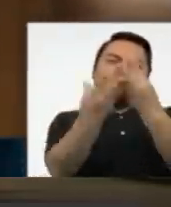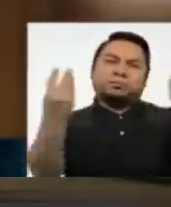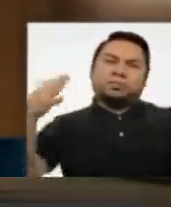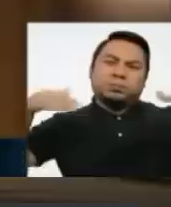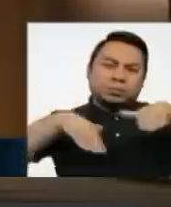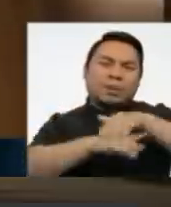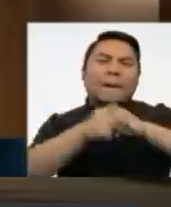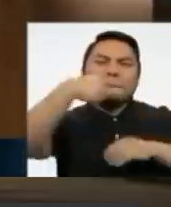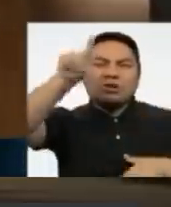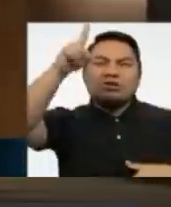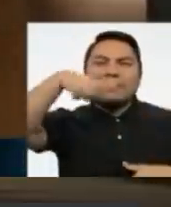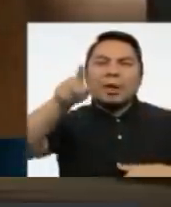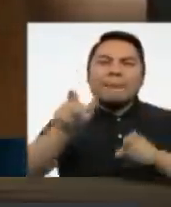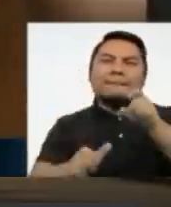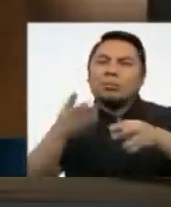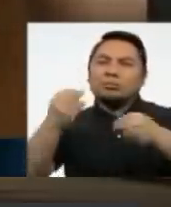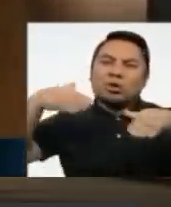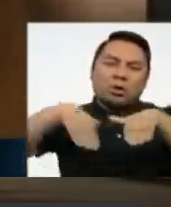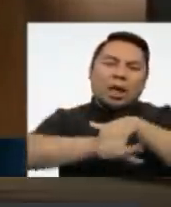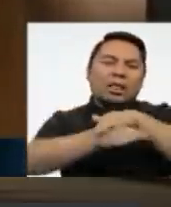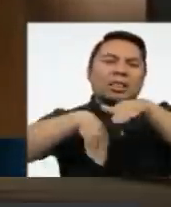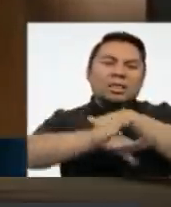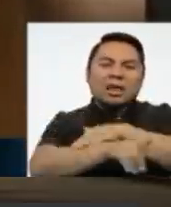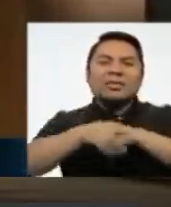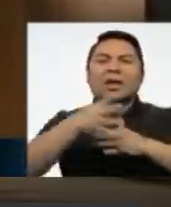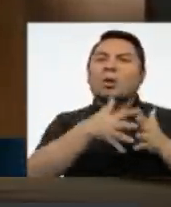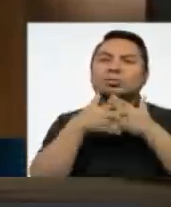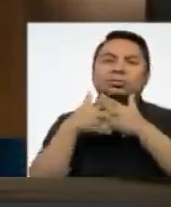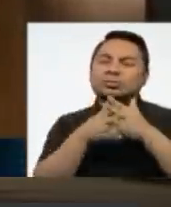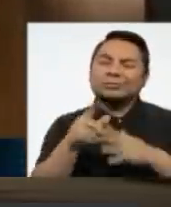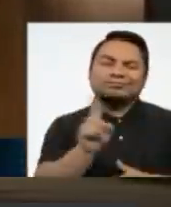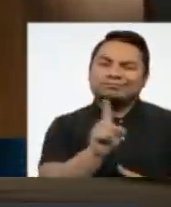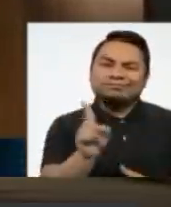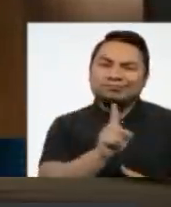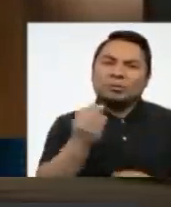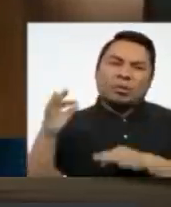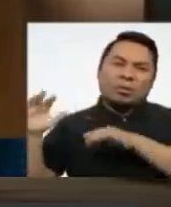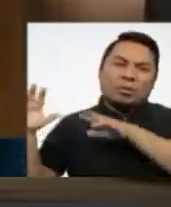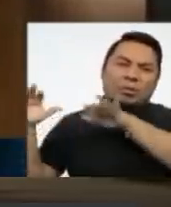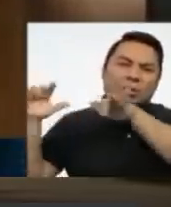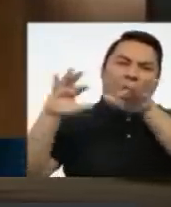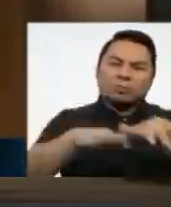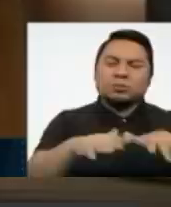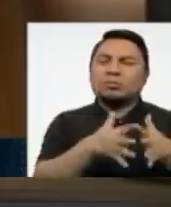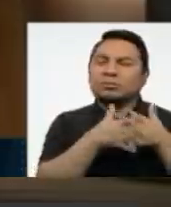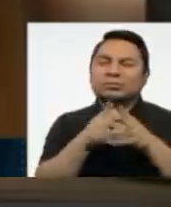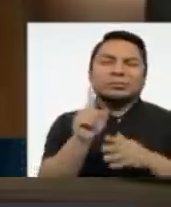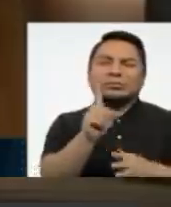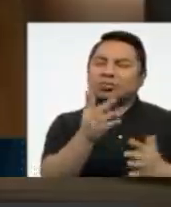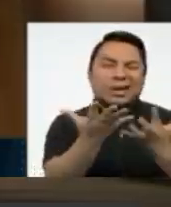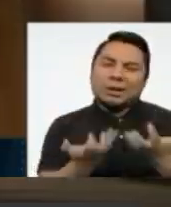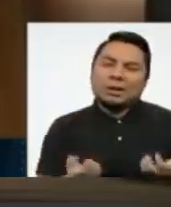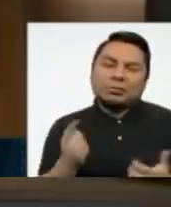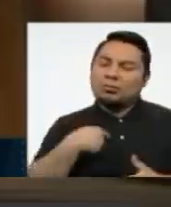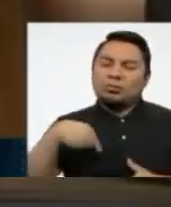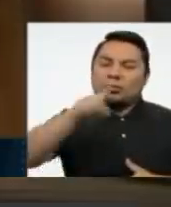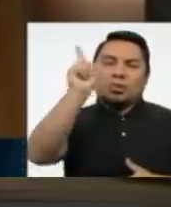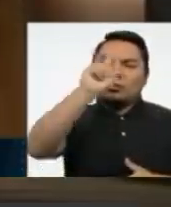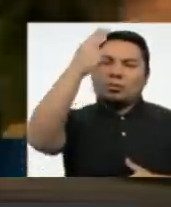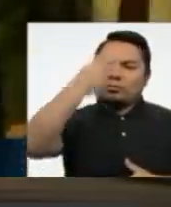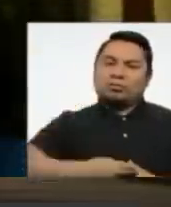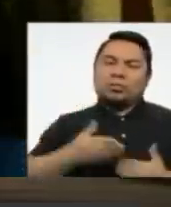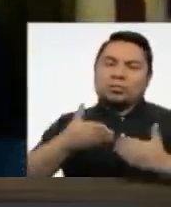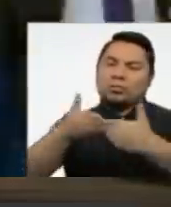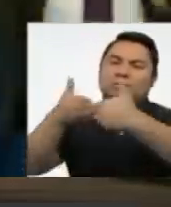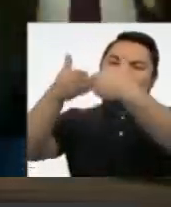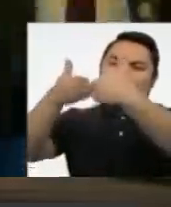Teherán respondió sugiriéndole a Washington que debería centrarse más en sus propios problemas. Hace una semana el Pentágono acusó a